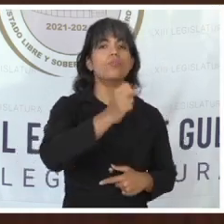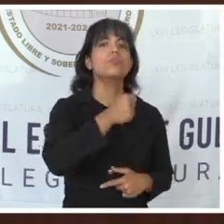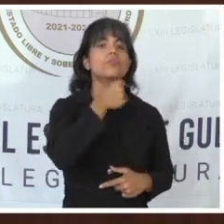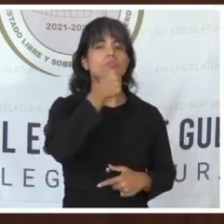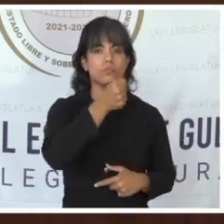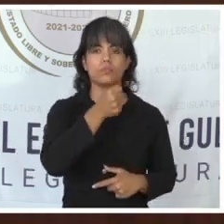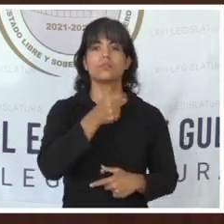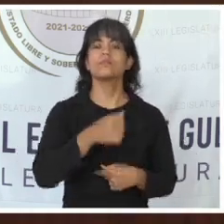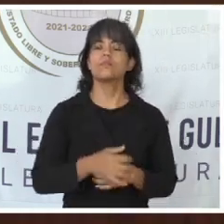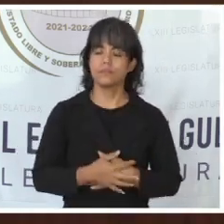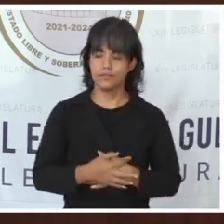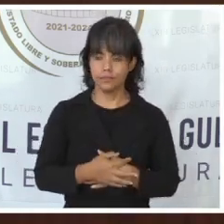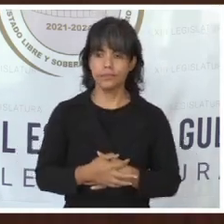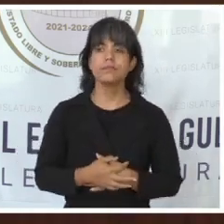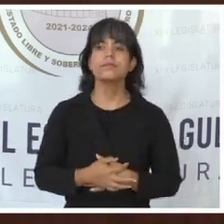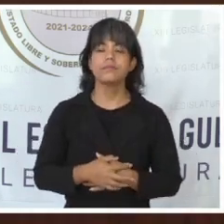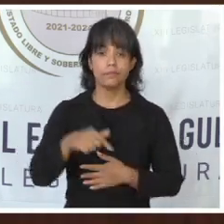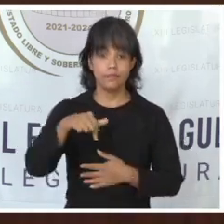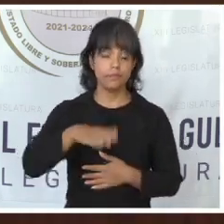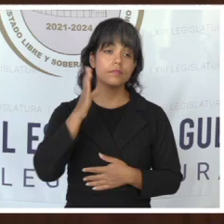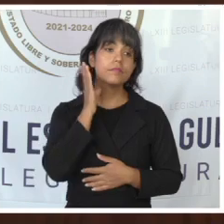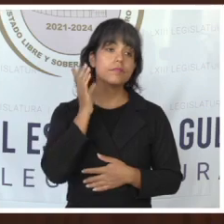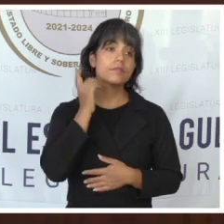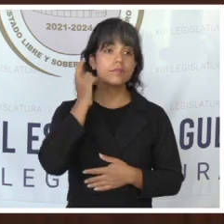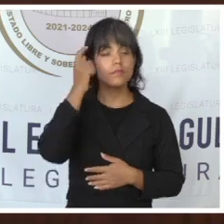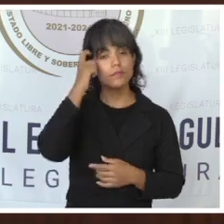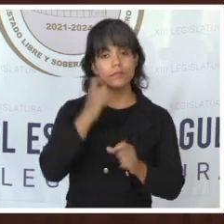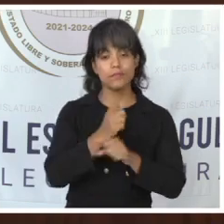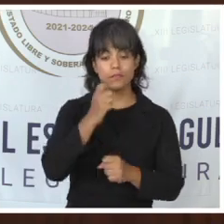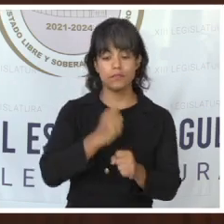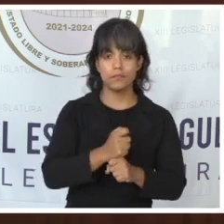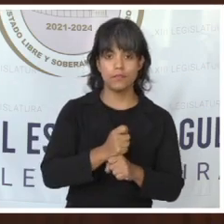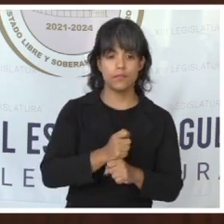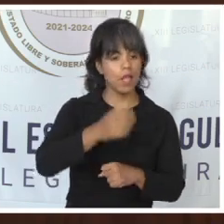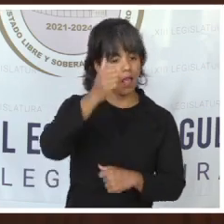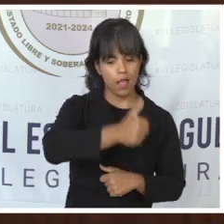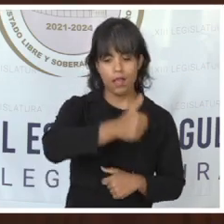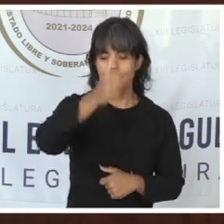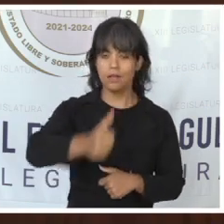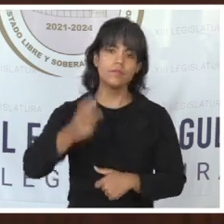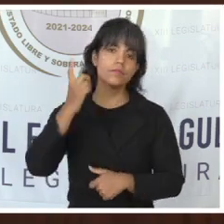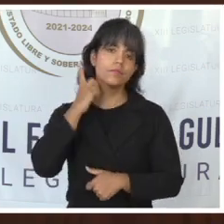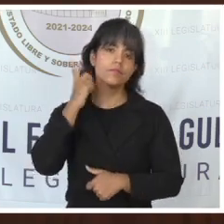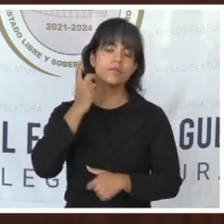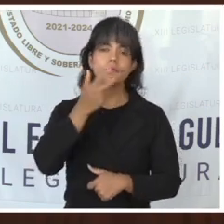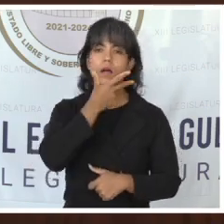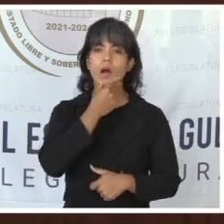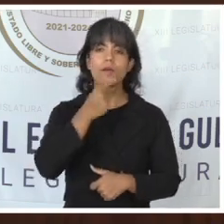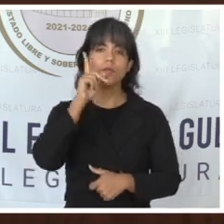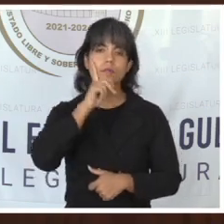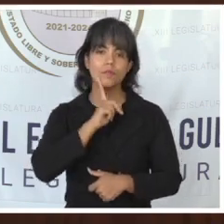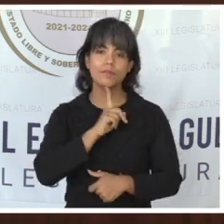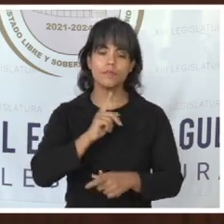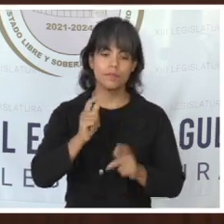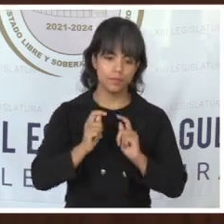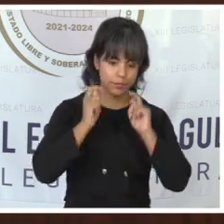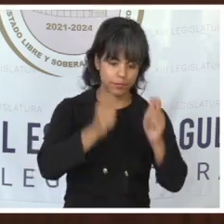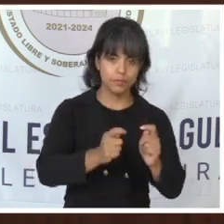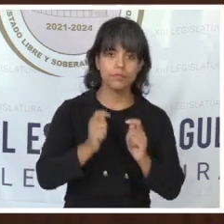63ª legislatura es: no olvidemos que tenemos una responsabilidad con dos grandes grupos, yo diría